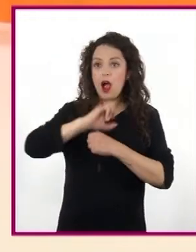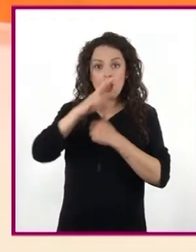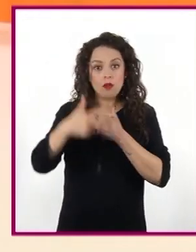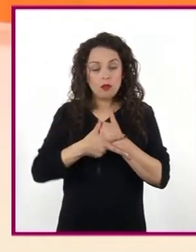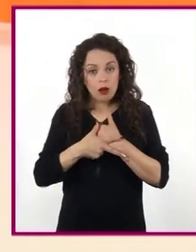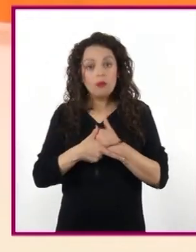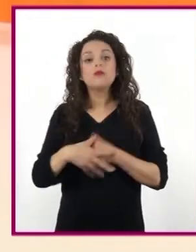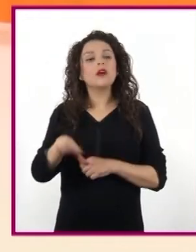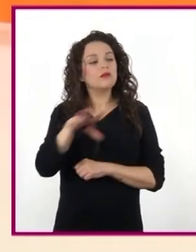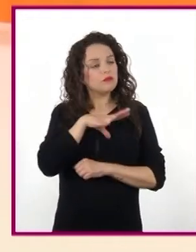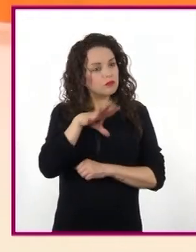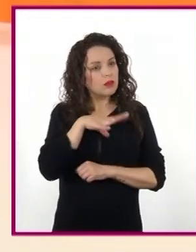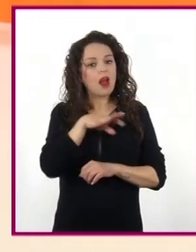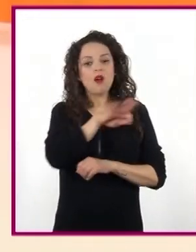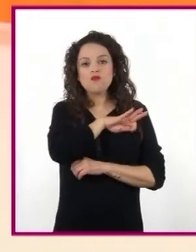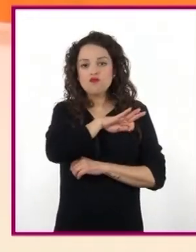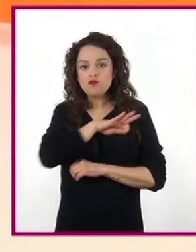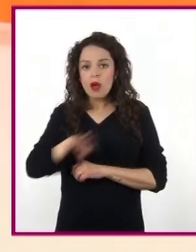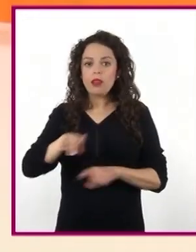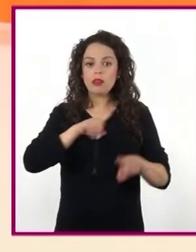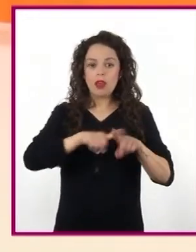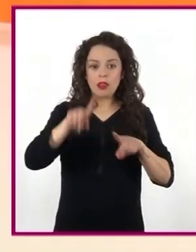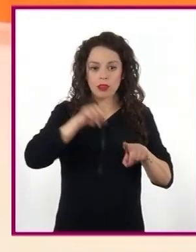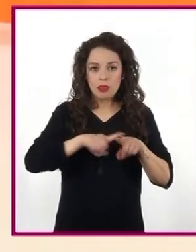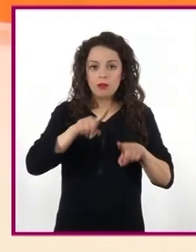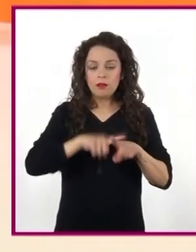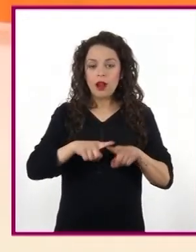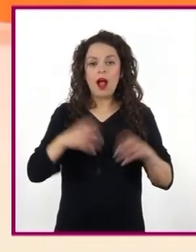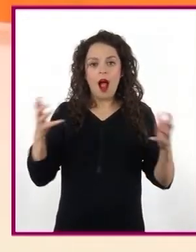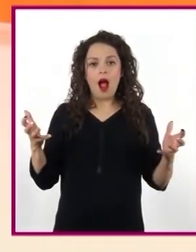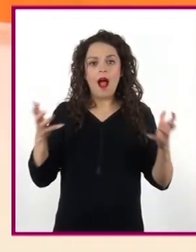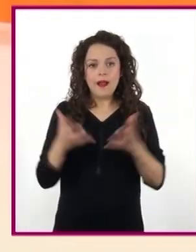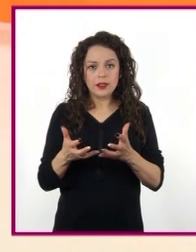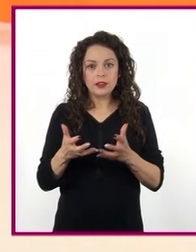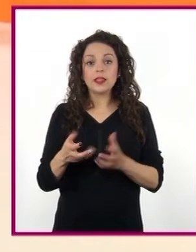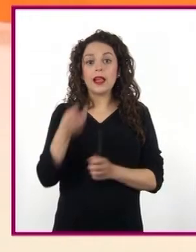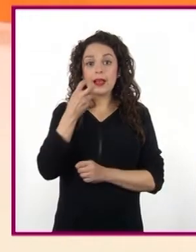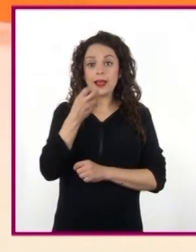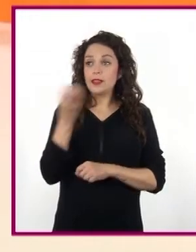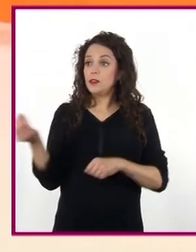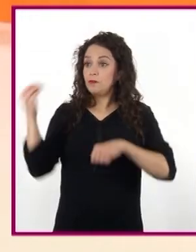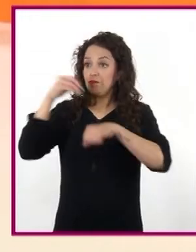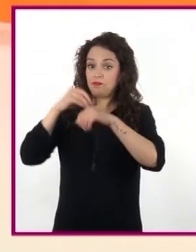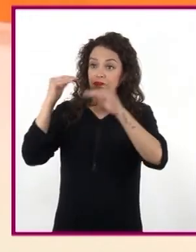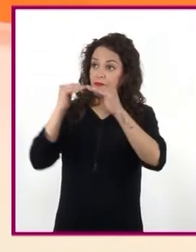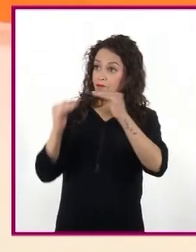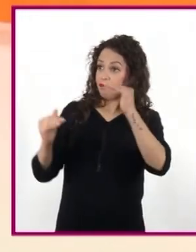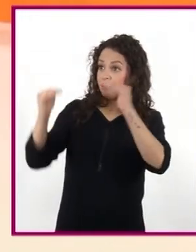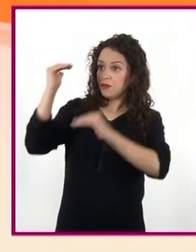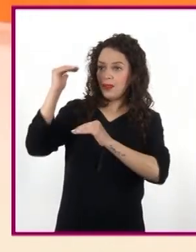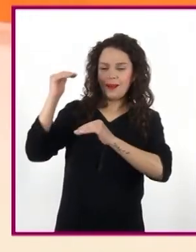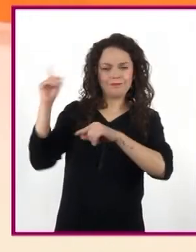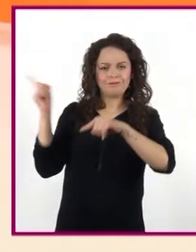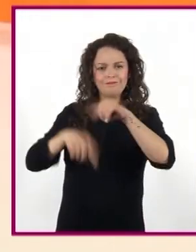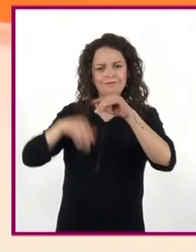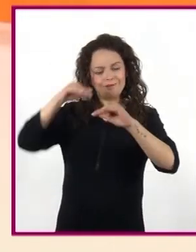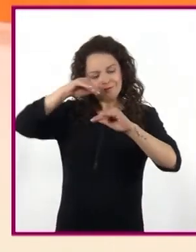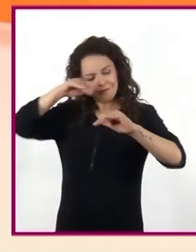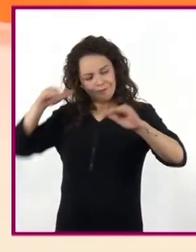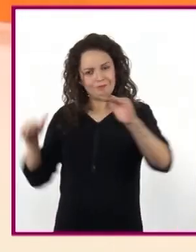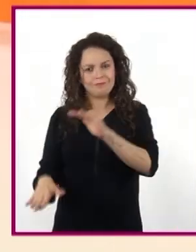grandes posibilidades intelectuales, derribando así los postulados de inferioridad a los que fueron